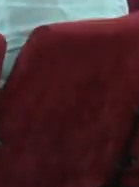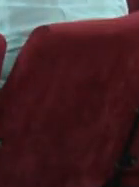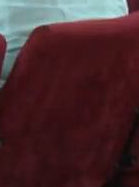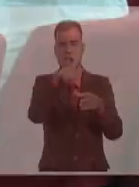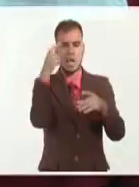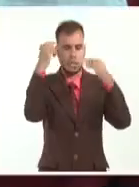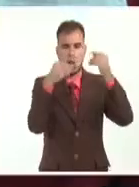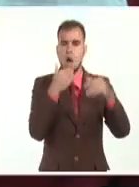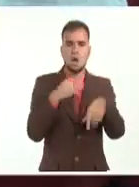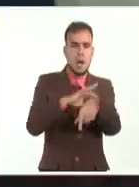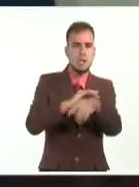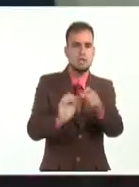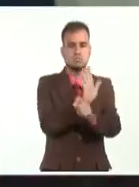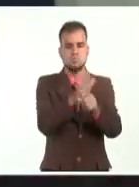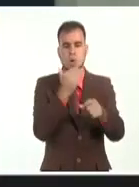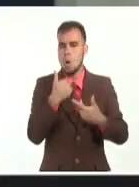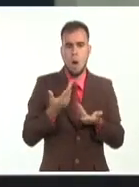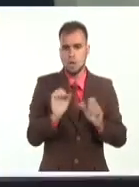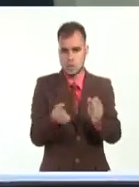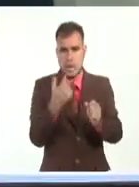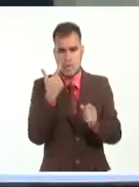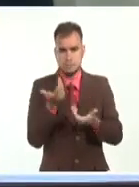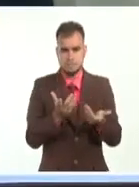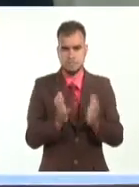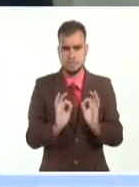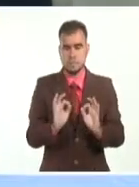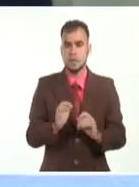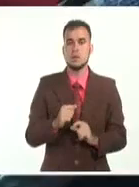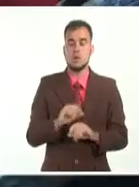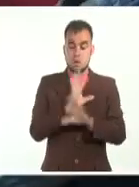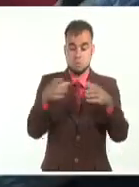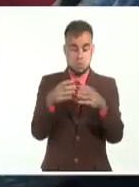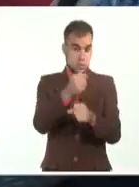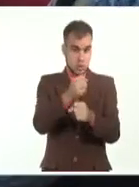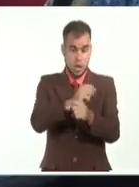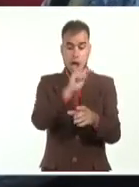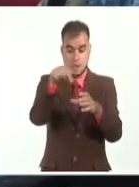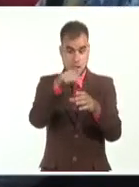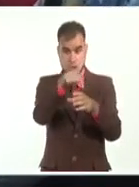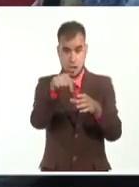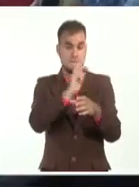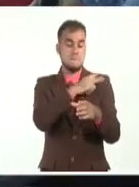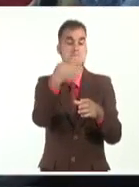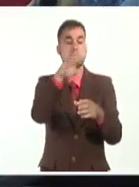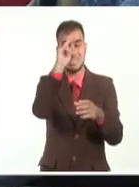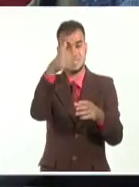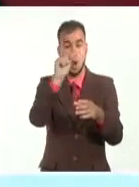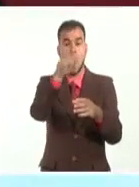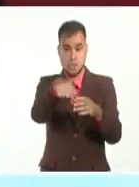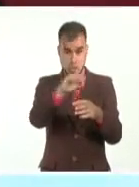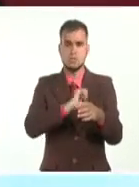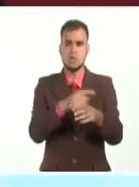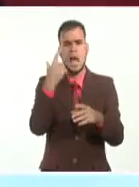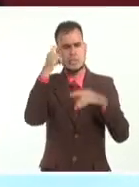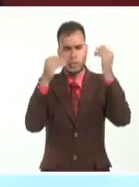El equipo ministerial, encabezado por el doctor José Ángel Portal Miranda, evaluó la situación epidemiológica compleja que